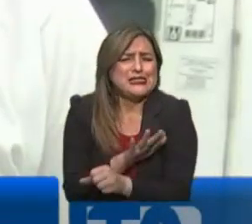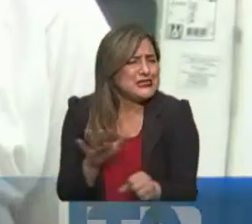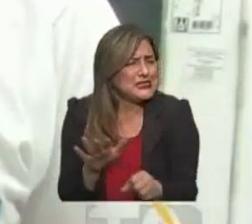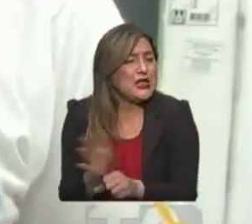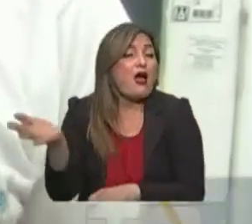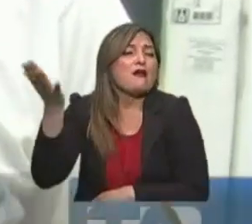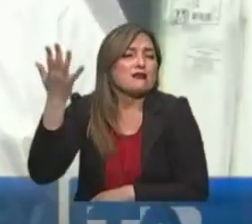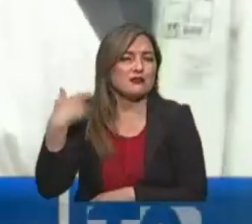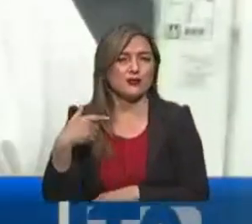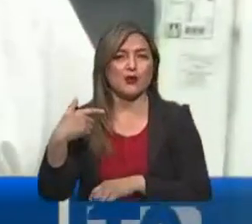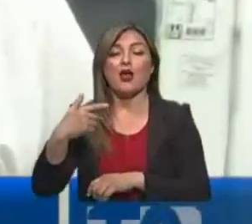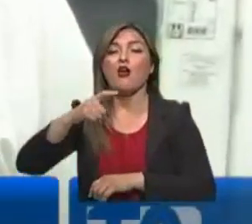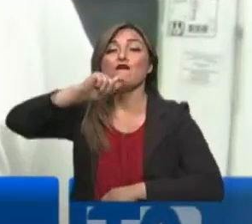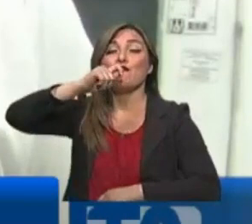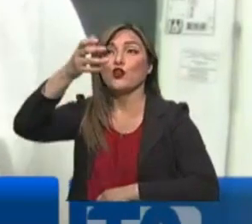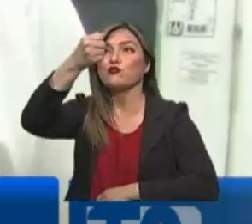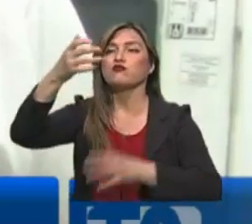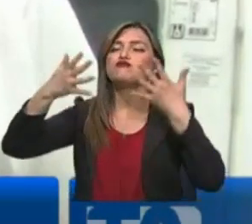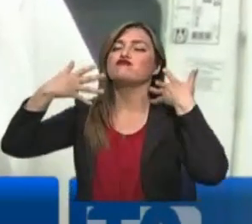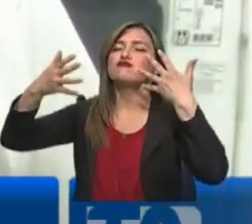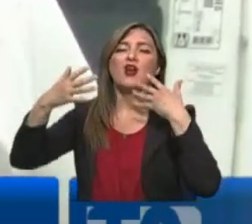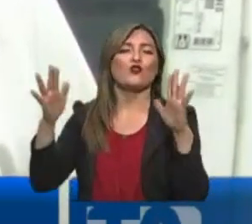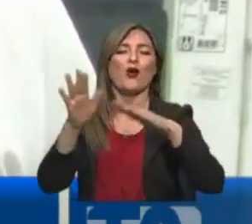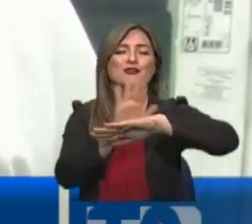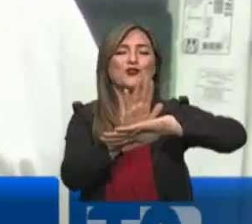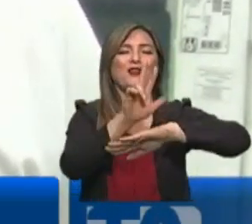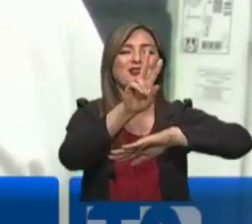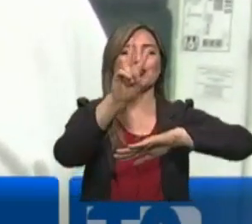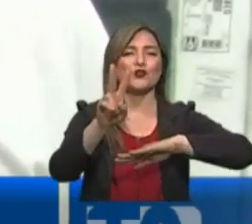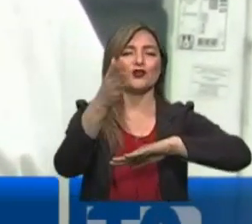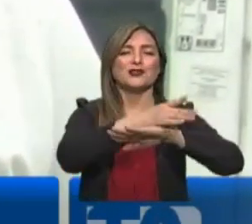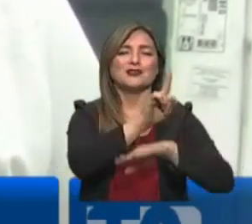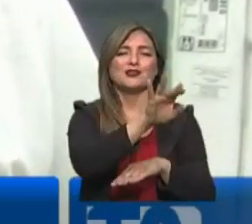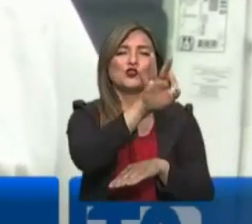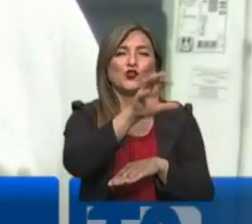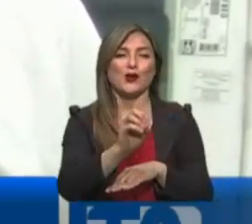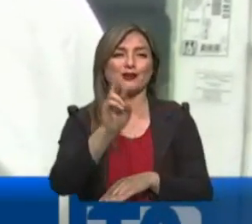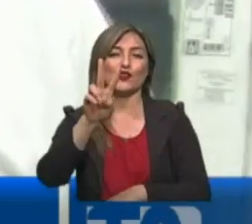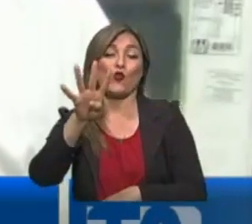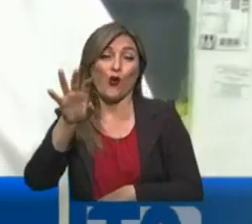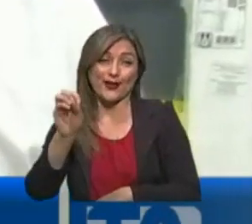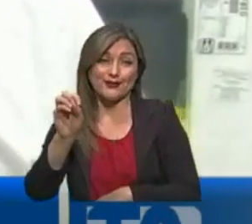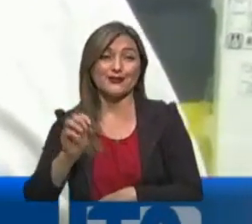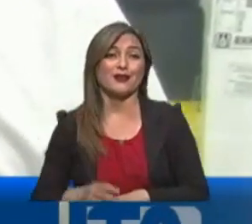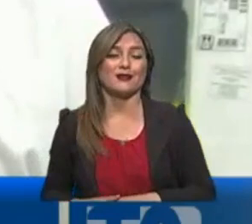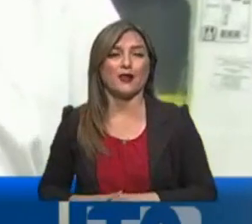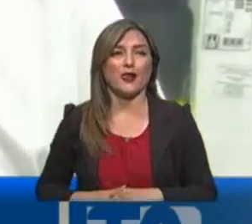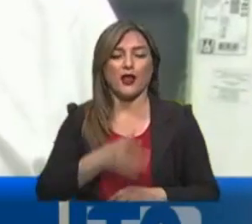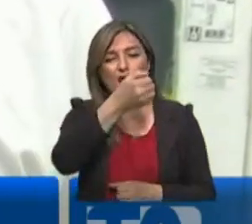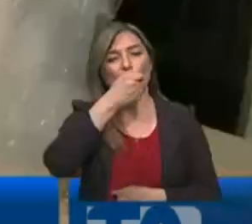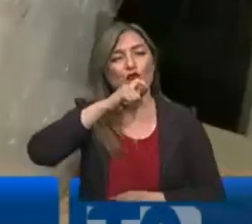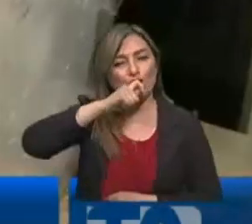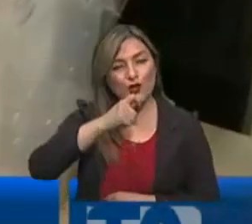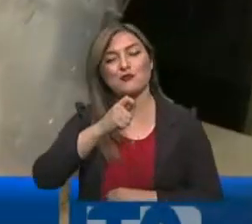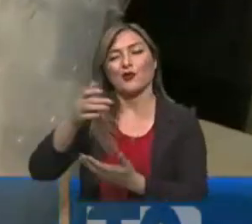aires acondicionados no están. Televisores de 32, el más económico valía 190, ahora está en 240. Neveras, cocinas,